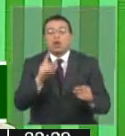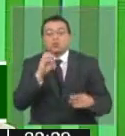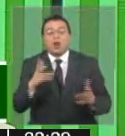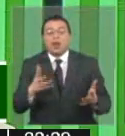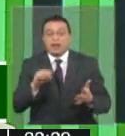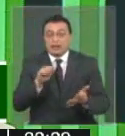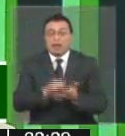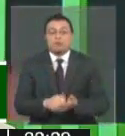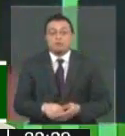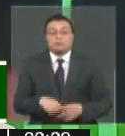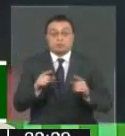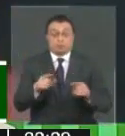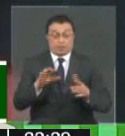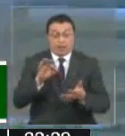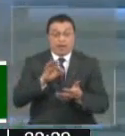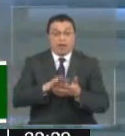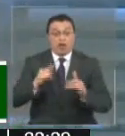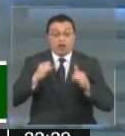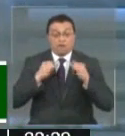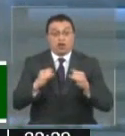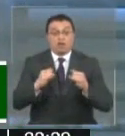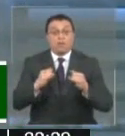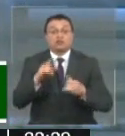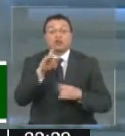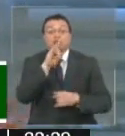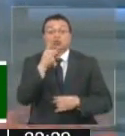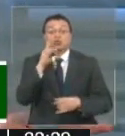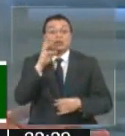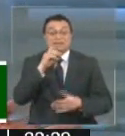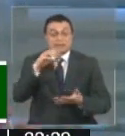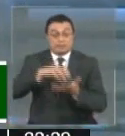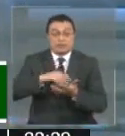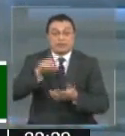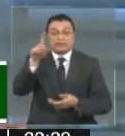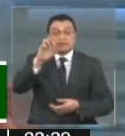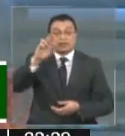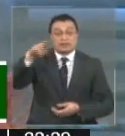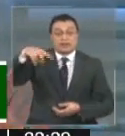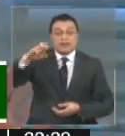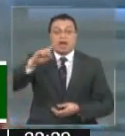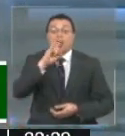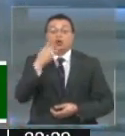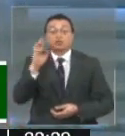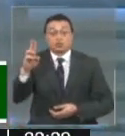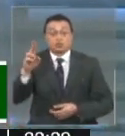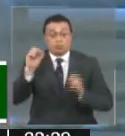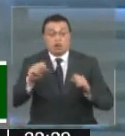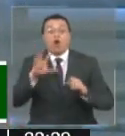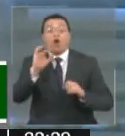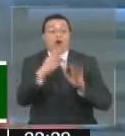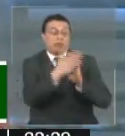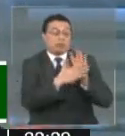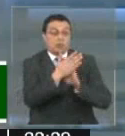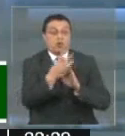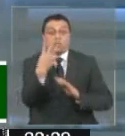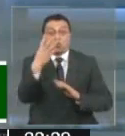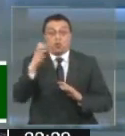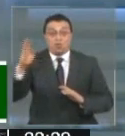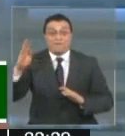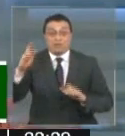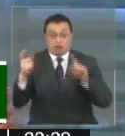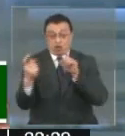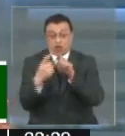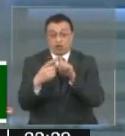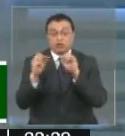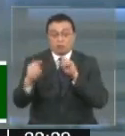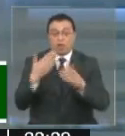Canal oficial, pueden acercarse a la Oficina de Información Turística del SENATUR, que están a lo largo de todo el territorio, a través de la página web en el Contáctenos, también pueden